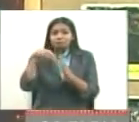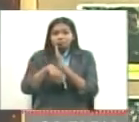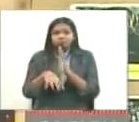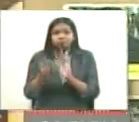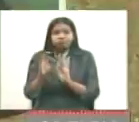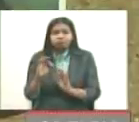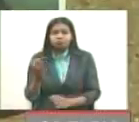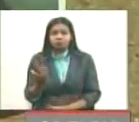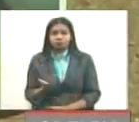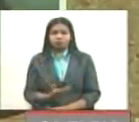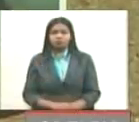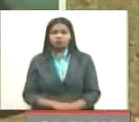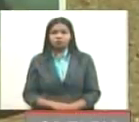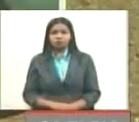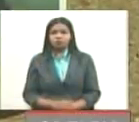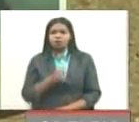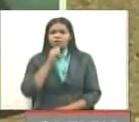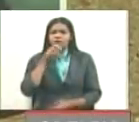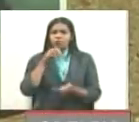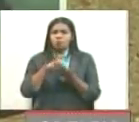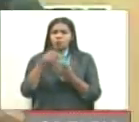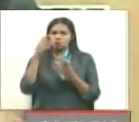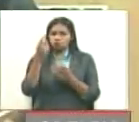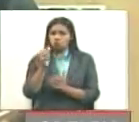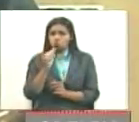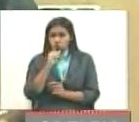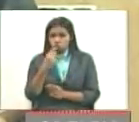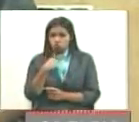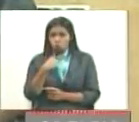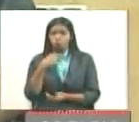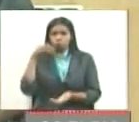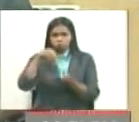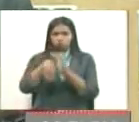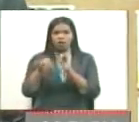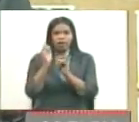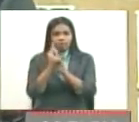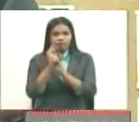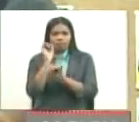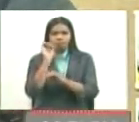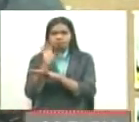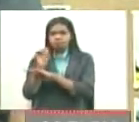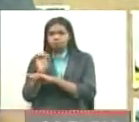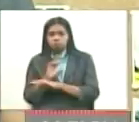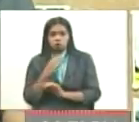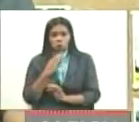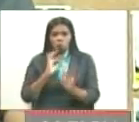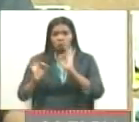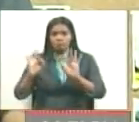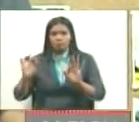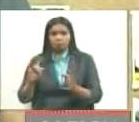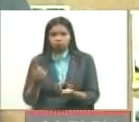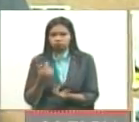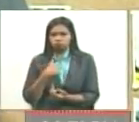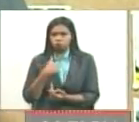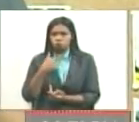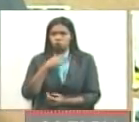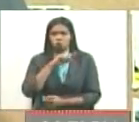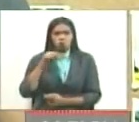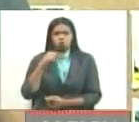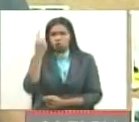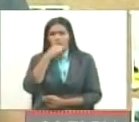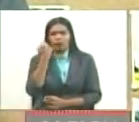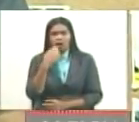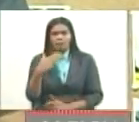no hay más. Aquí está, ¿eh? ¿Quién puso esta foto? Yo guindé esa foto en las redes, la puso Luis Florido, aquí estamos al distribuidor, está mirando la cara por